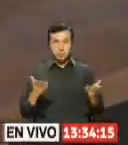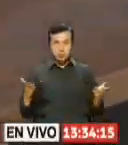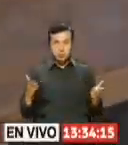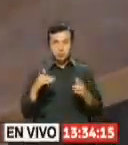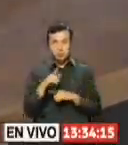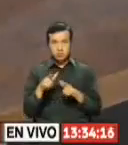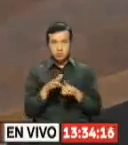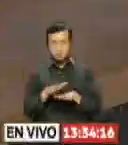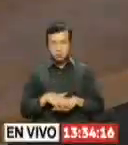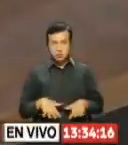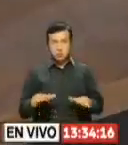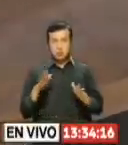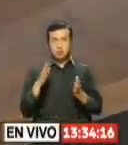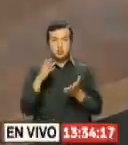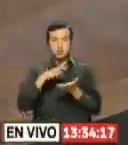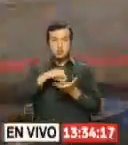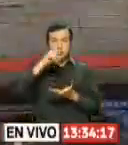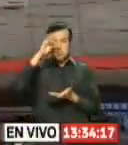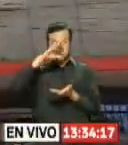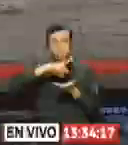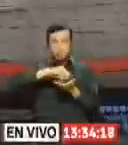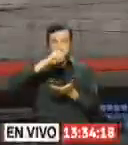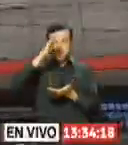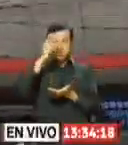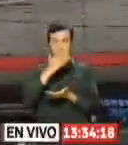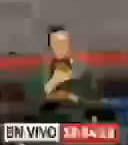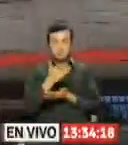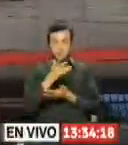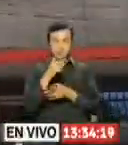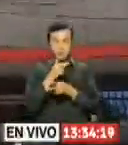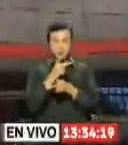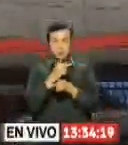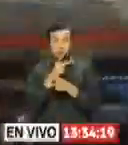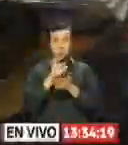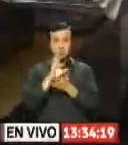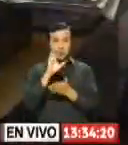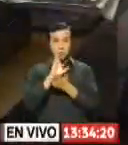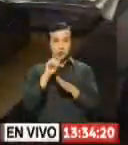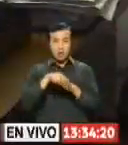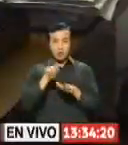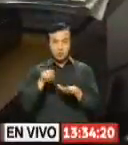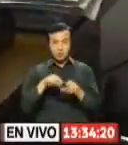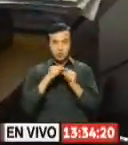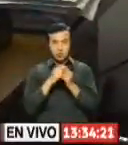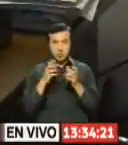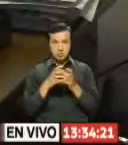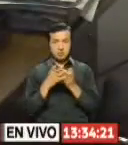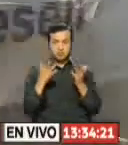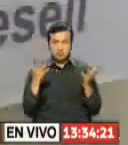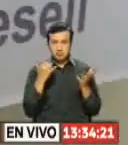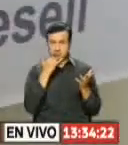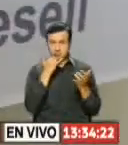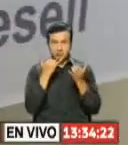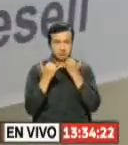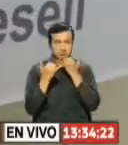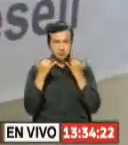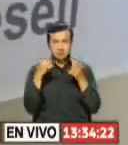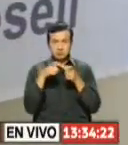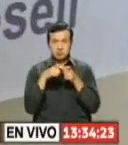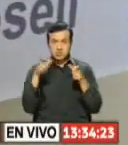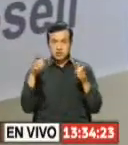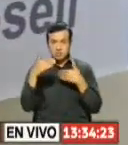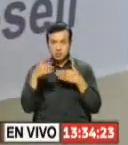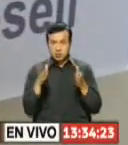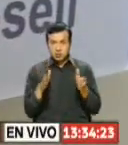el espacio mientras el polvo los cubre. El Colegio de Abogados cuestiona la funcionalidad de la cámara de Giselle o la